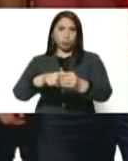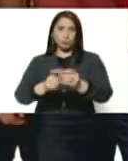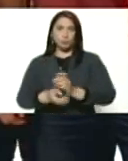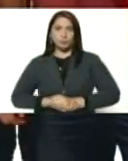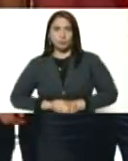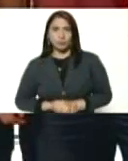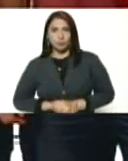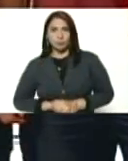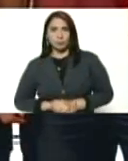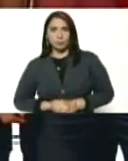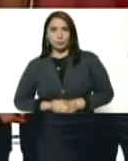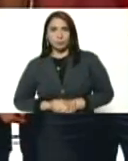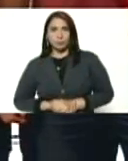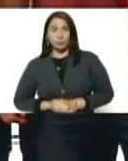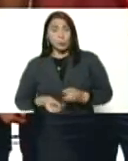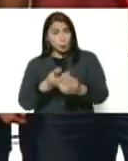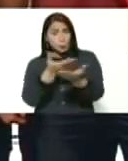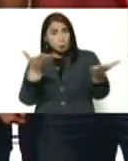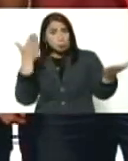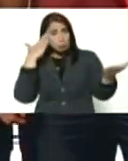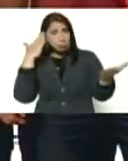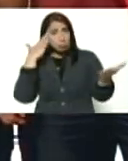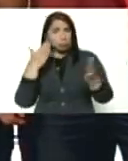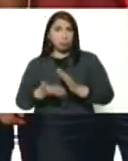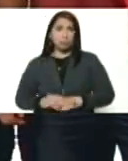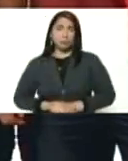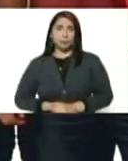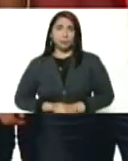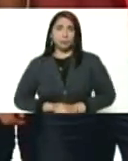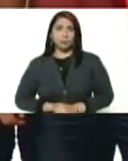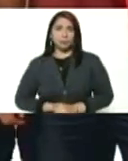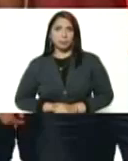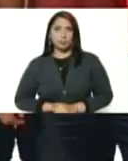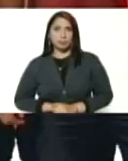de Venezuela. Ustedes saben que